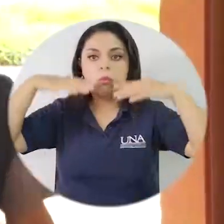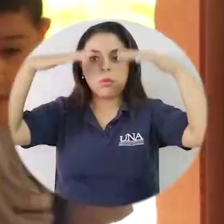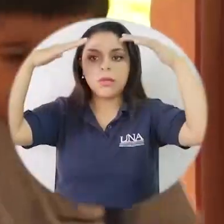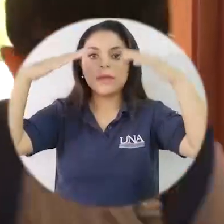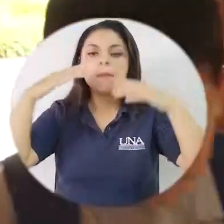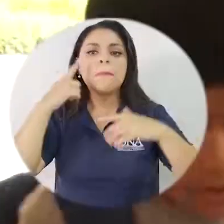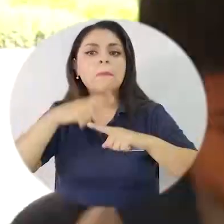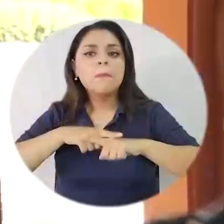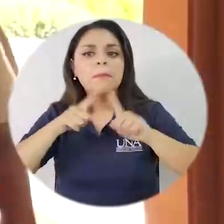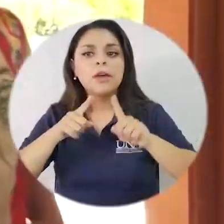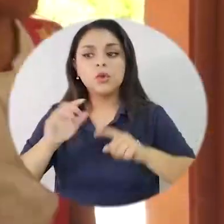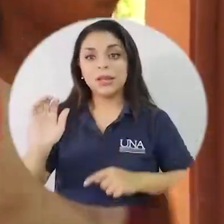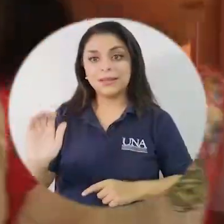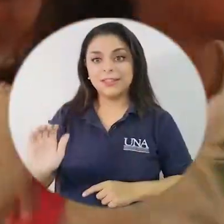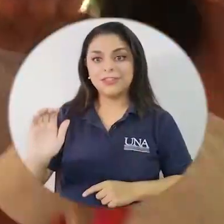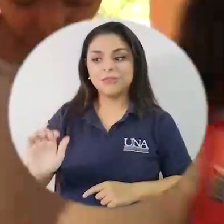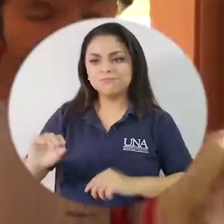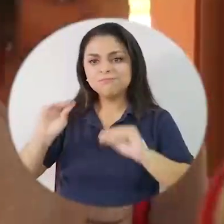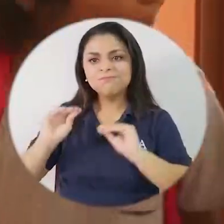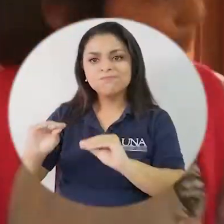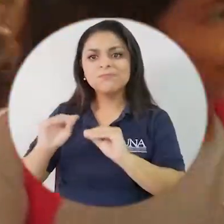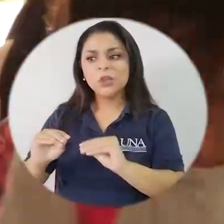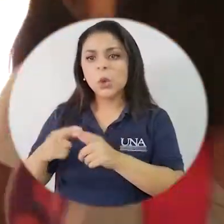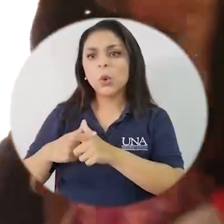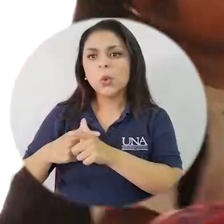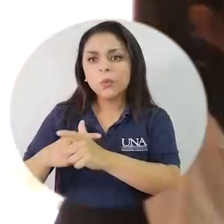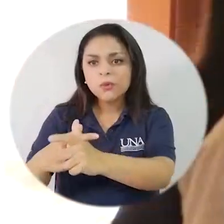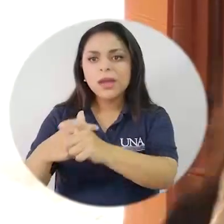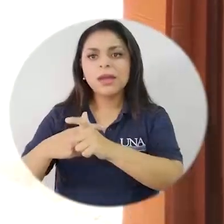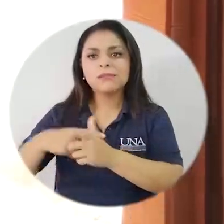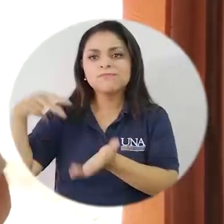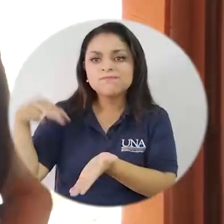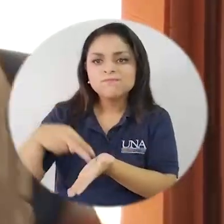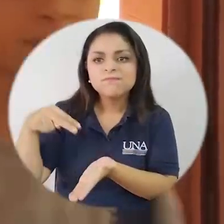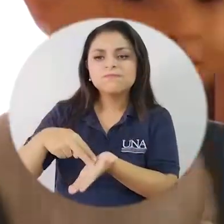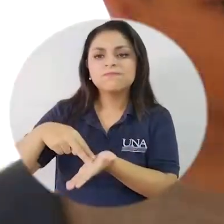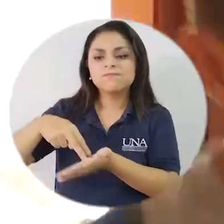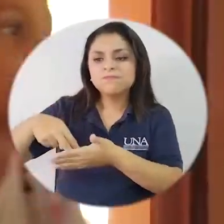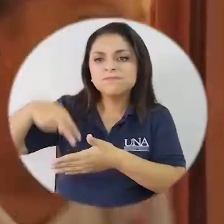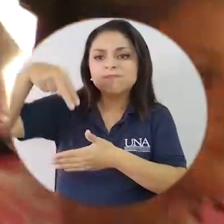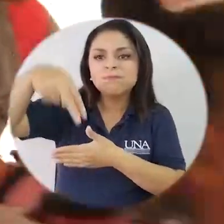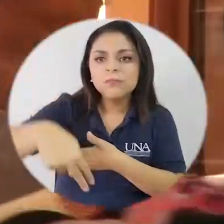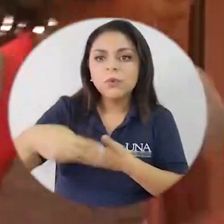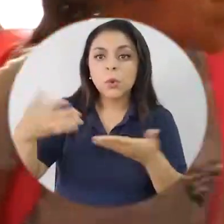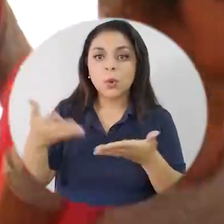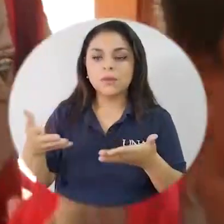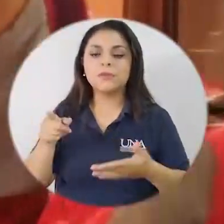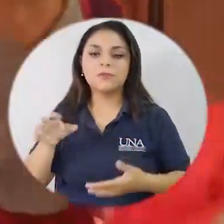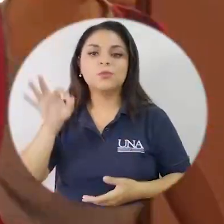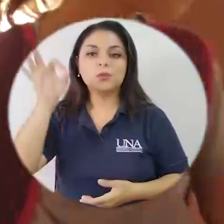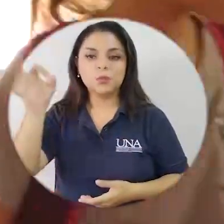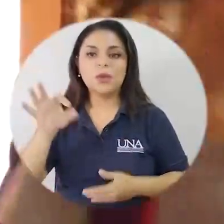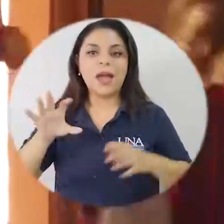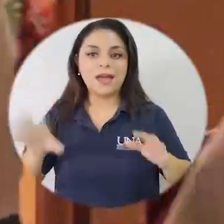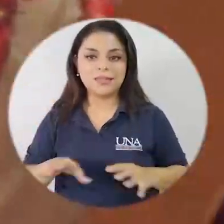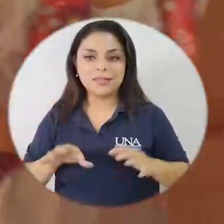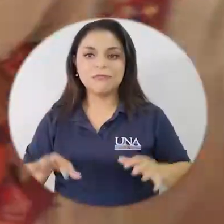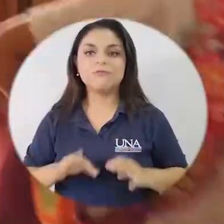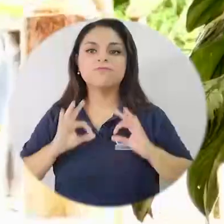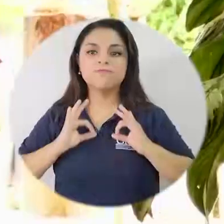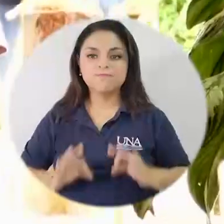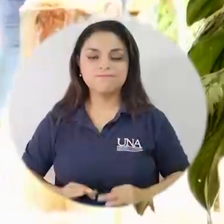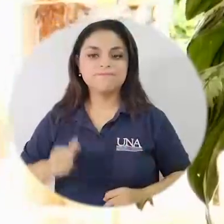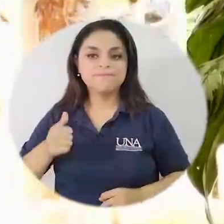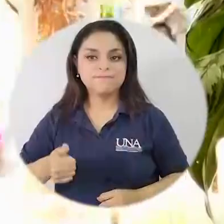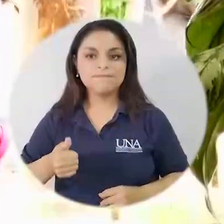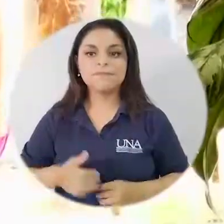en este caso, si el niño tiene buenas destrezas motoras y es correr, saltar, brincar, va a tener más posibilidades de ser una persona físicamente activa. Lo